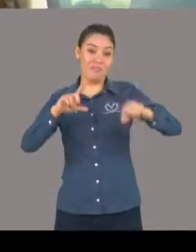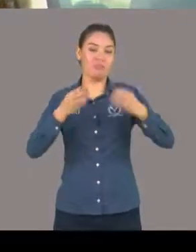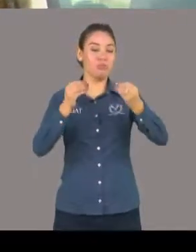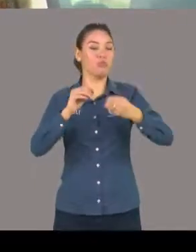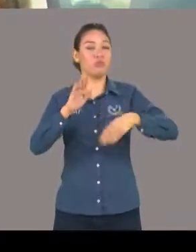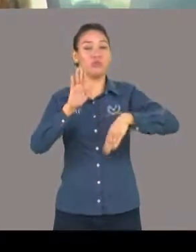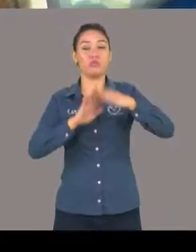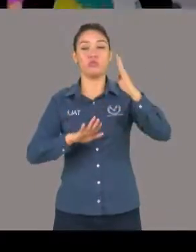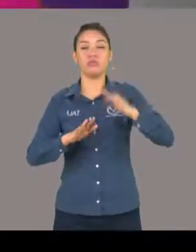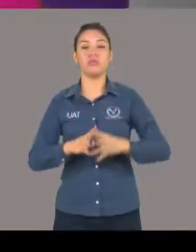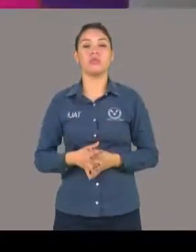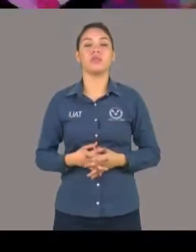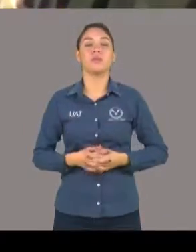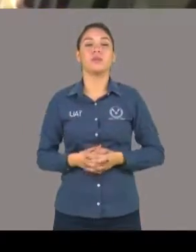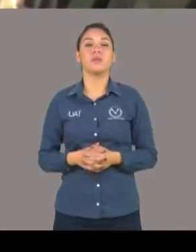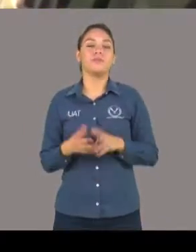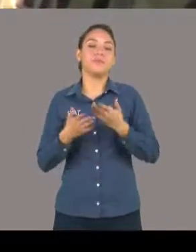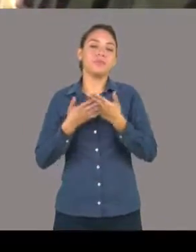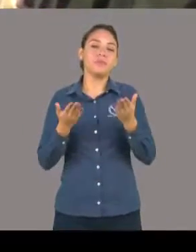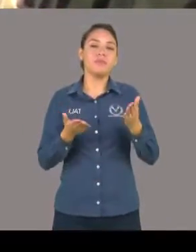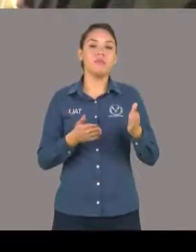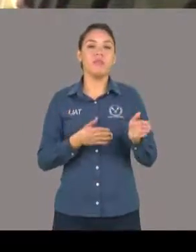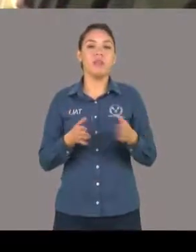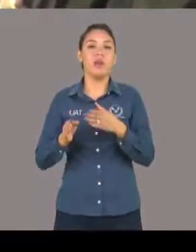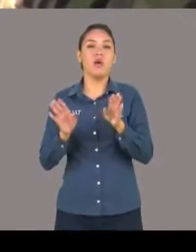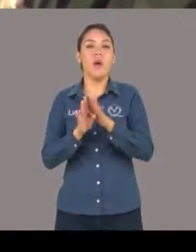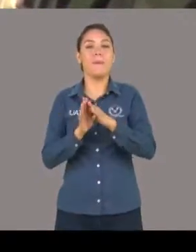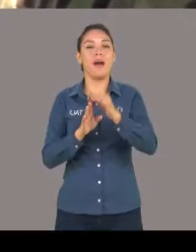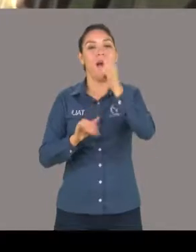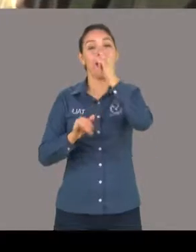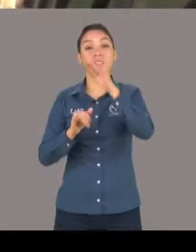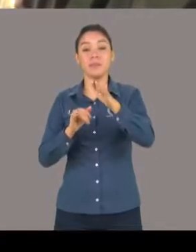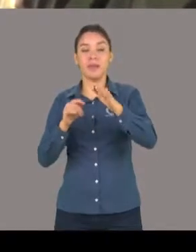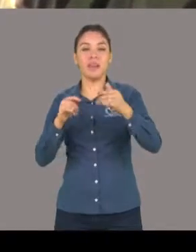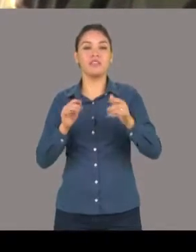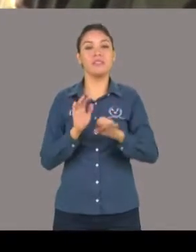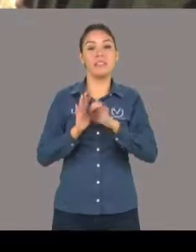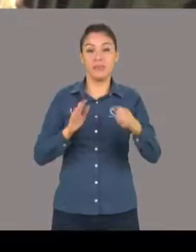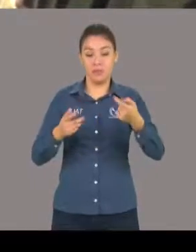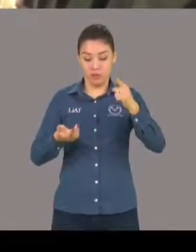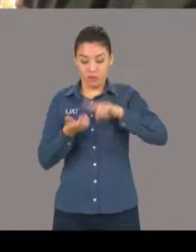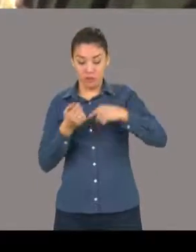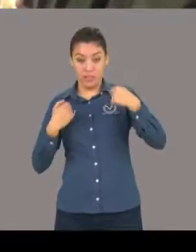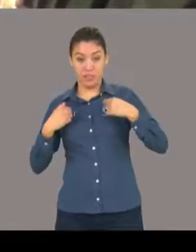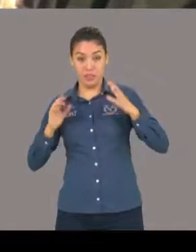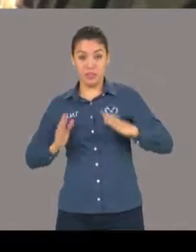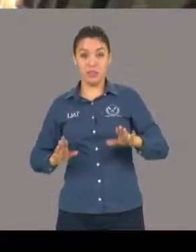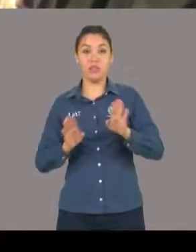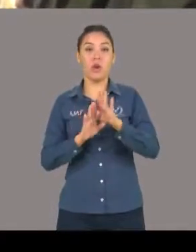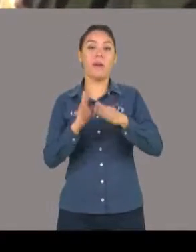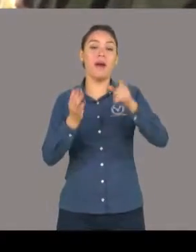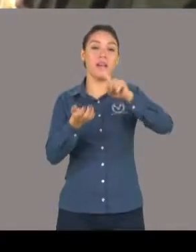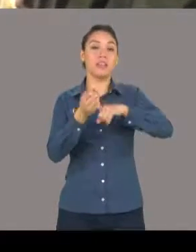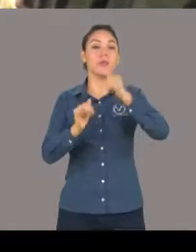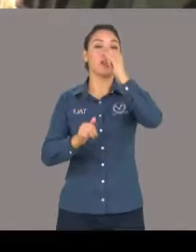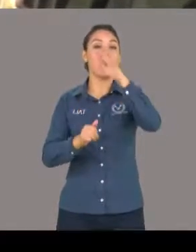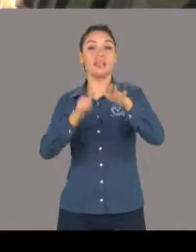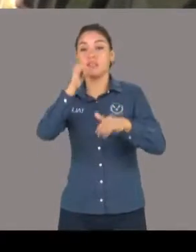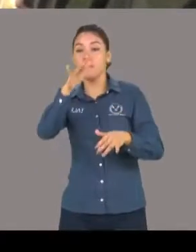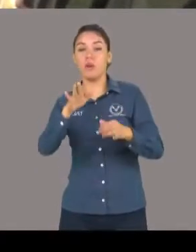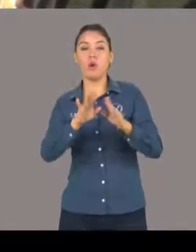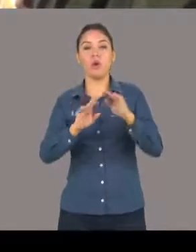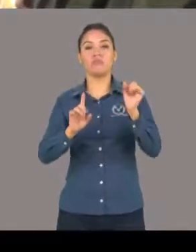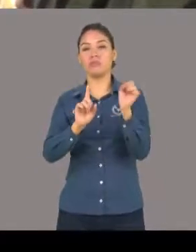cultura mexicana. Bueno, principalmente por la agresividad. Una persona violenta se caracteriza por ser